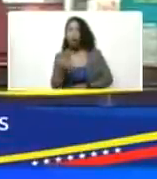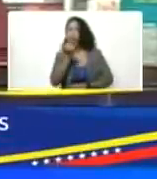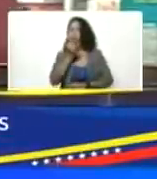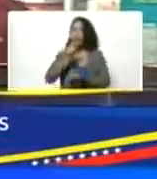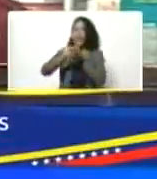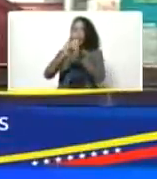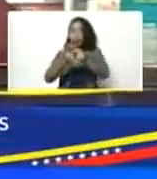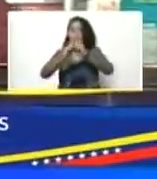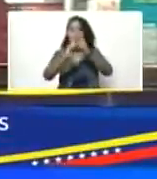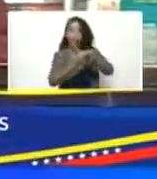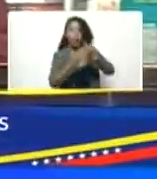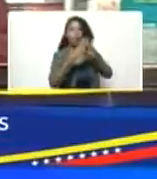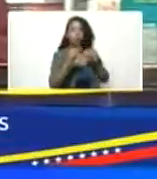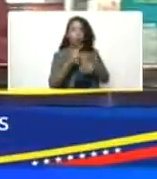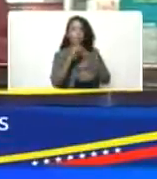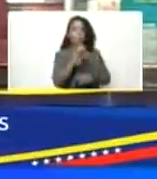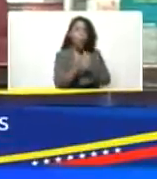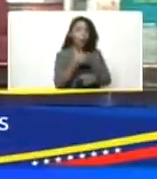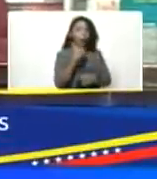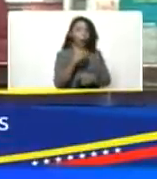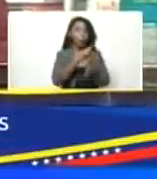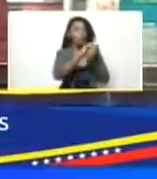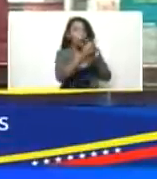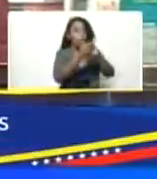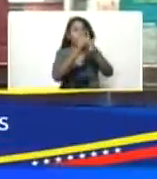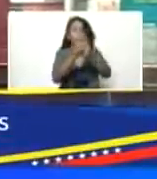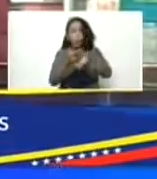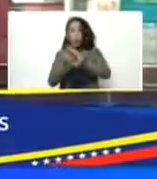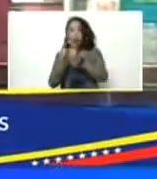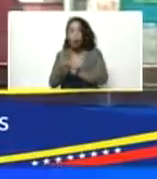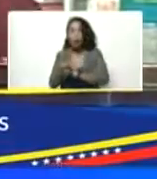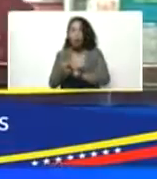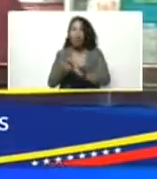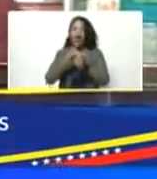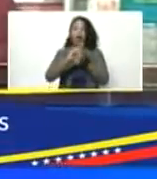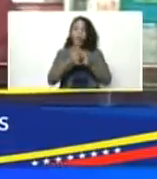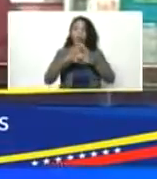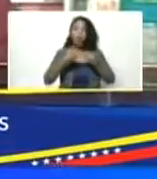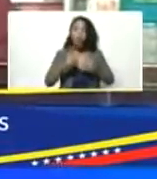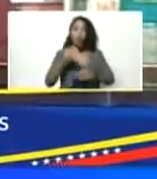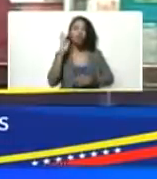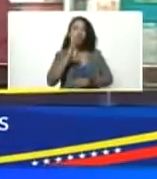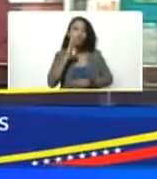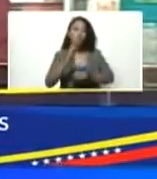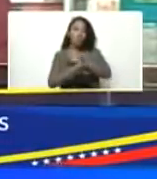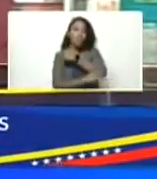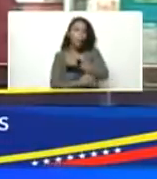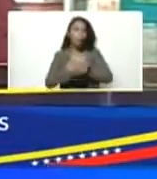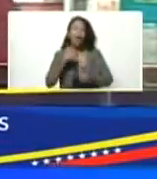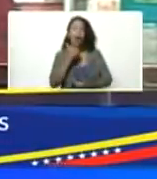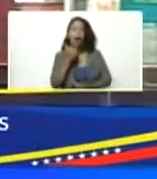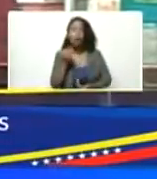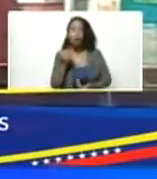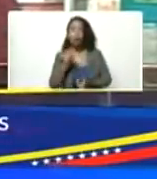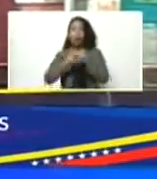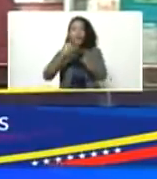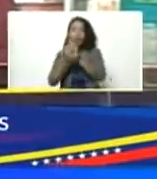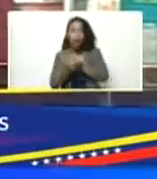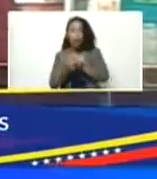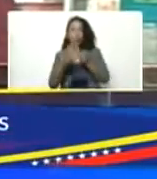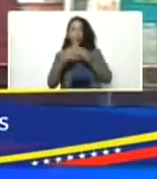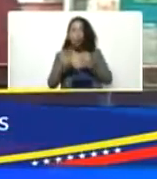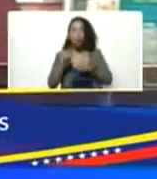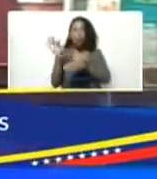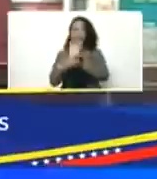de cambiar todo lo que esté mal, de cambiar todo lo que esté podrido y corrupto, de cambiar todo